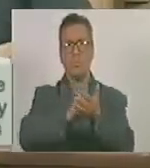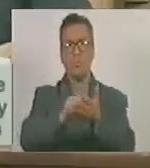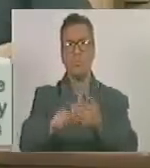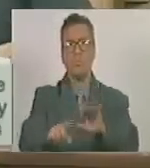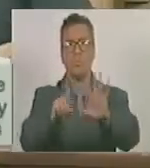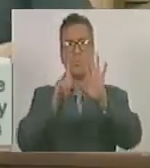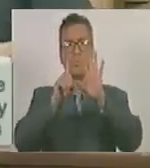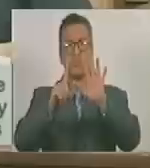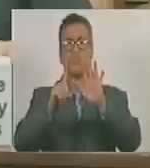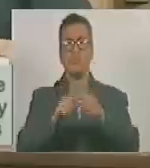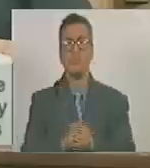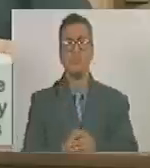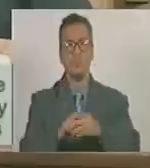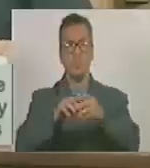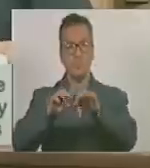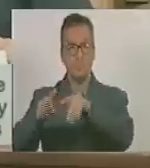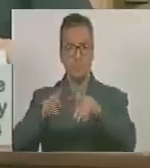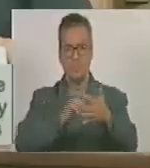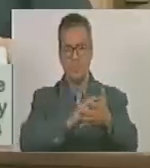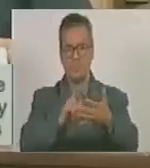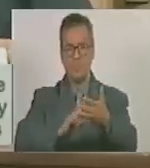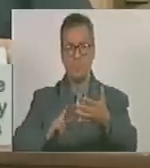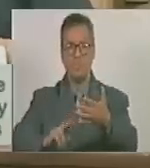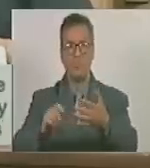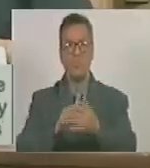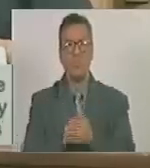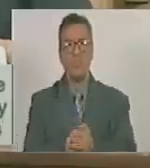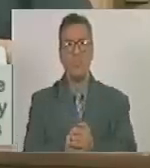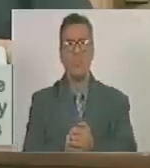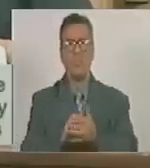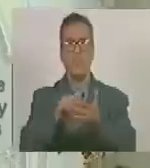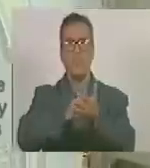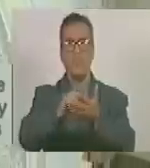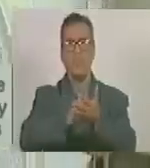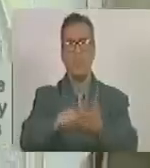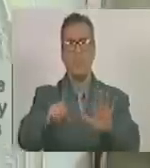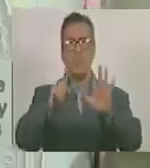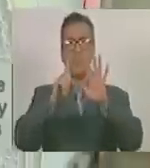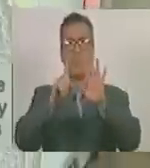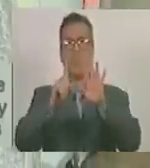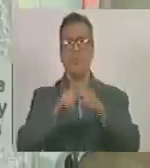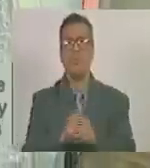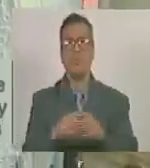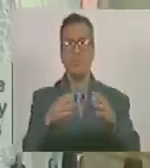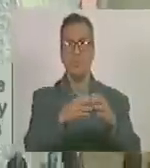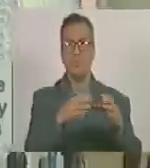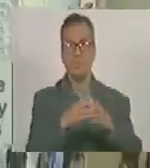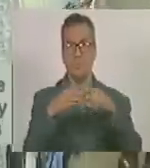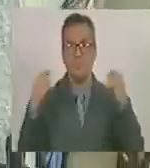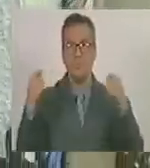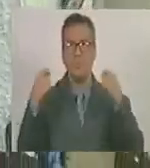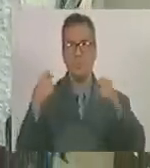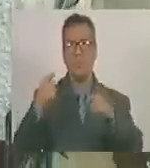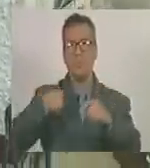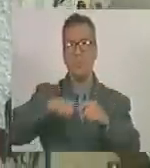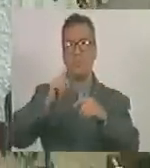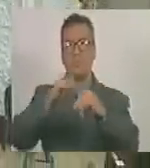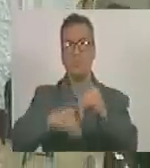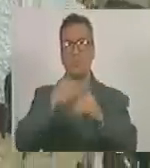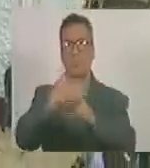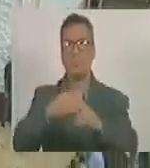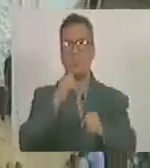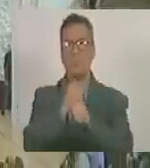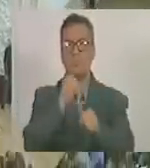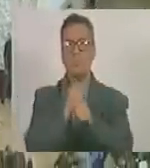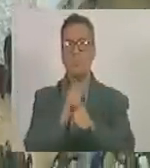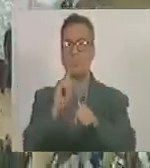artículo 6, quedando redactado de la siguiente manera. Artículo 6. El equipo promotor tendrá las siguientes